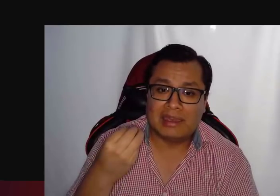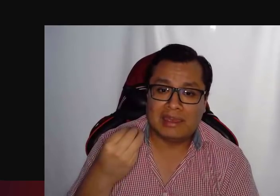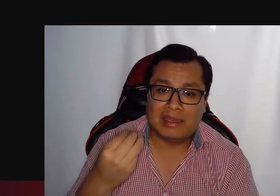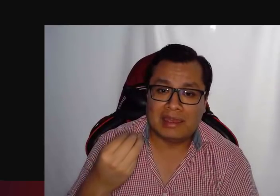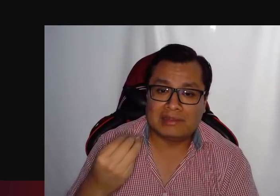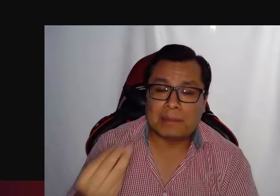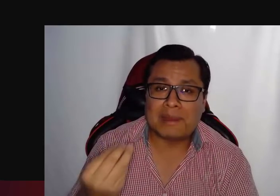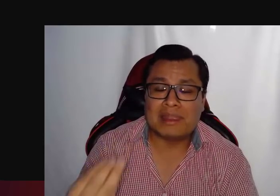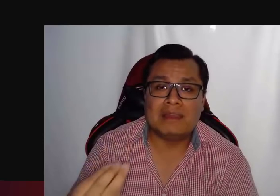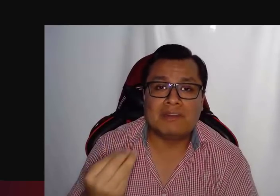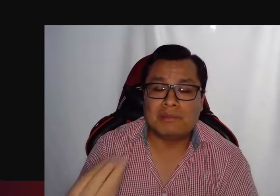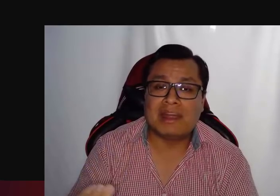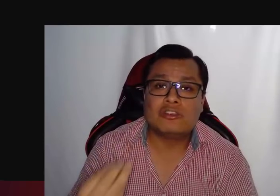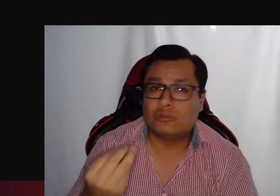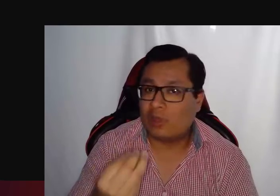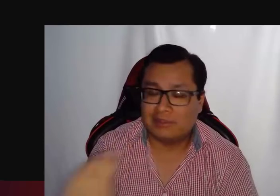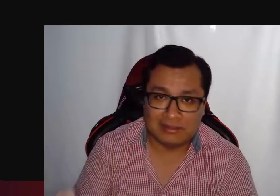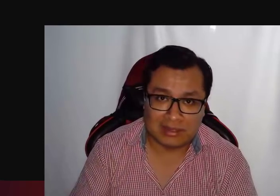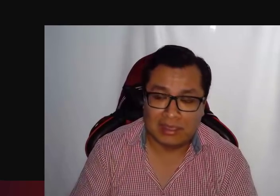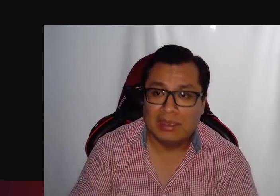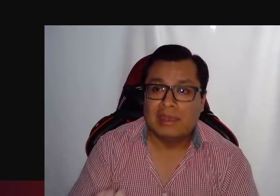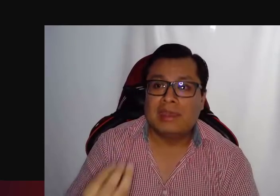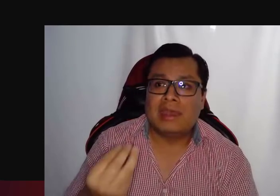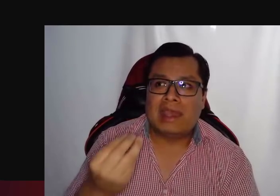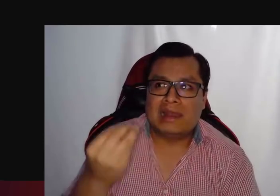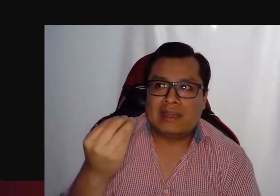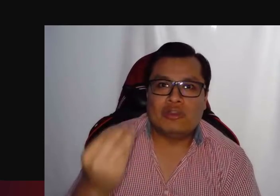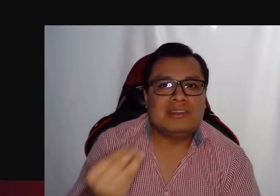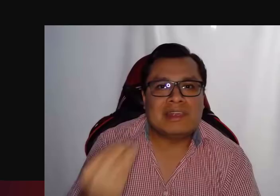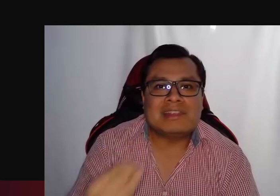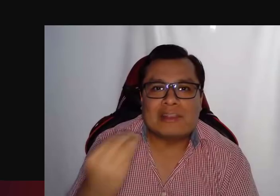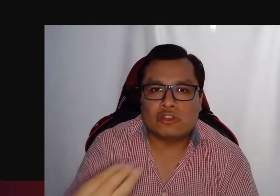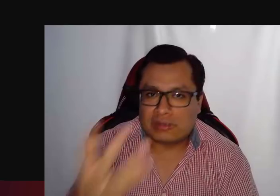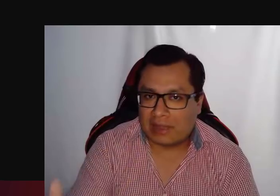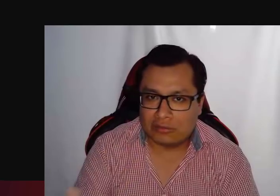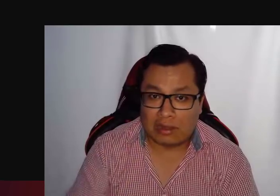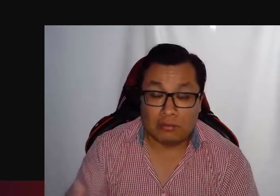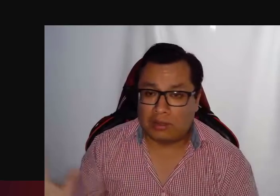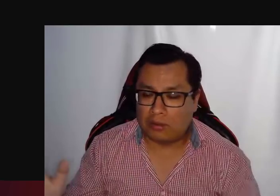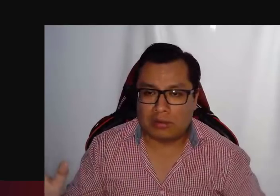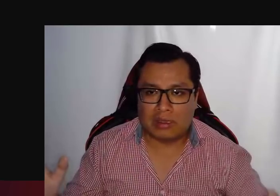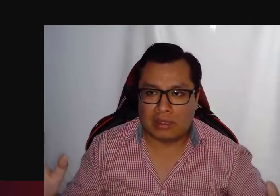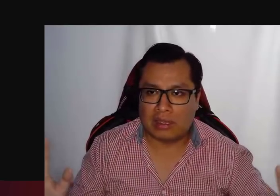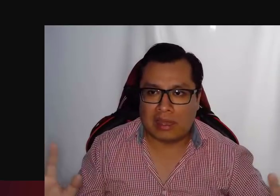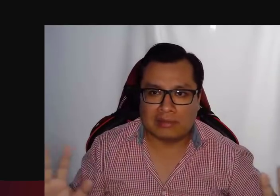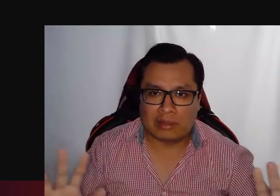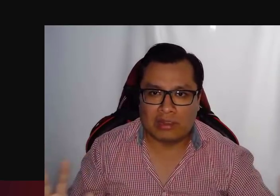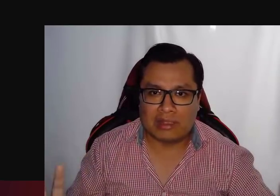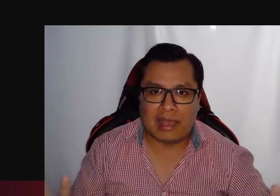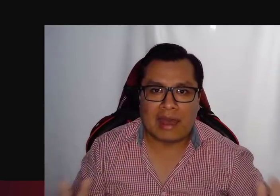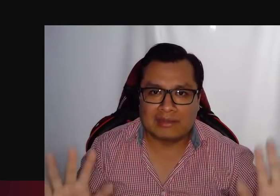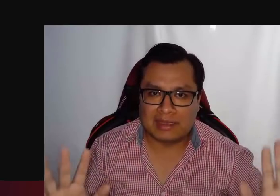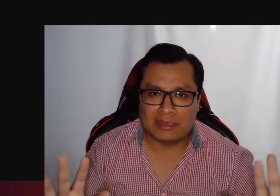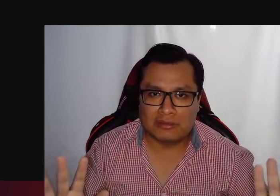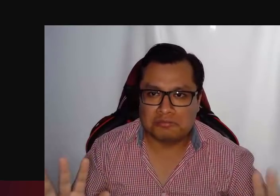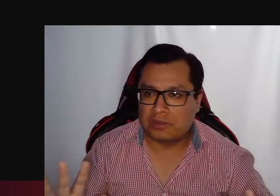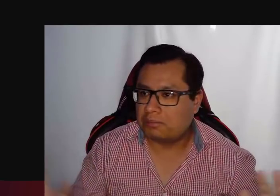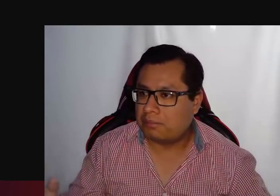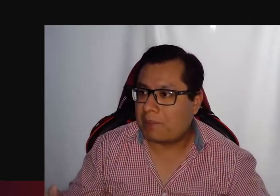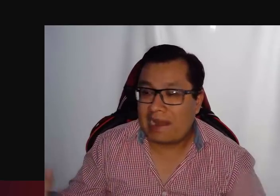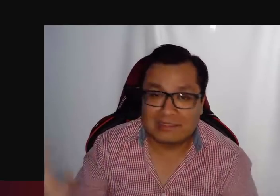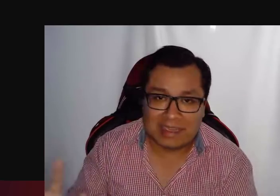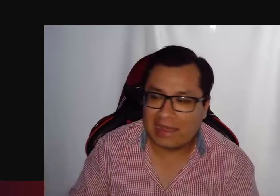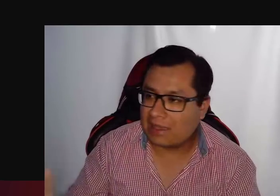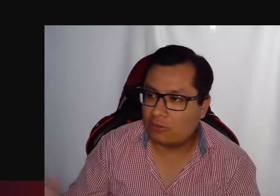cree que esta parte de la enfermedad no existe. El que no existan tantos casos, a lo mejor hasta ahorita, hace que ellos,